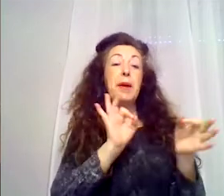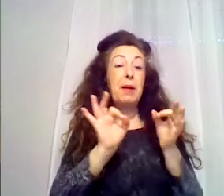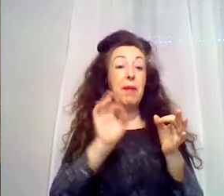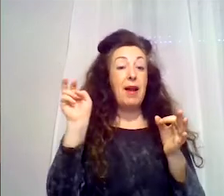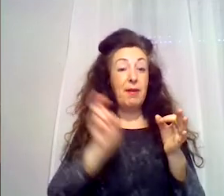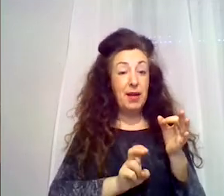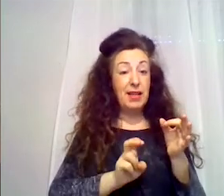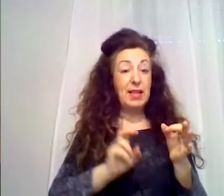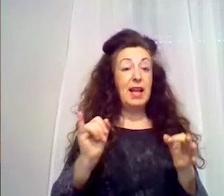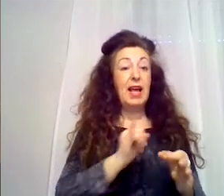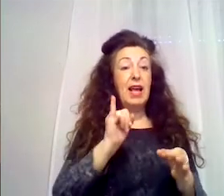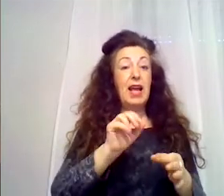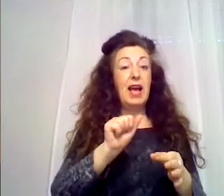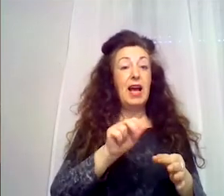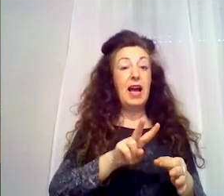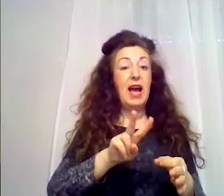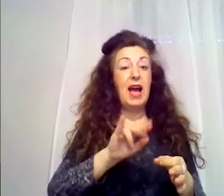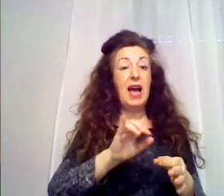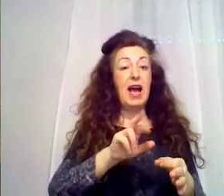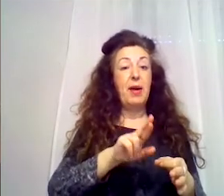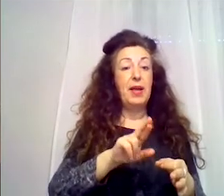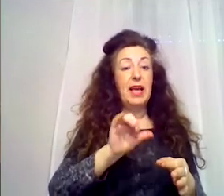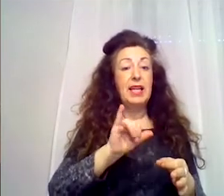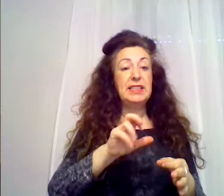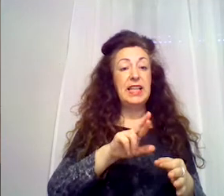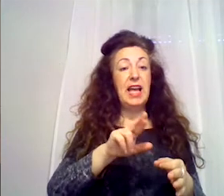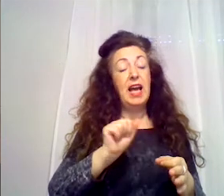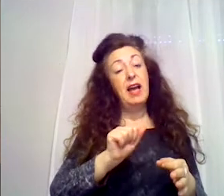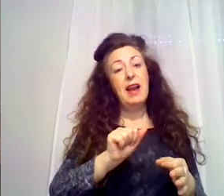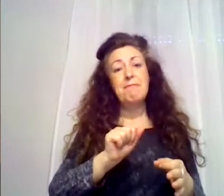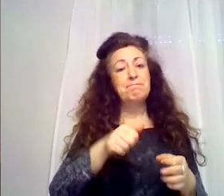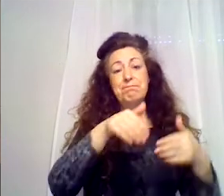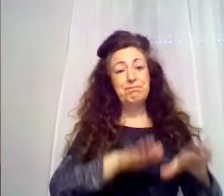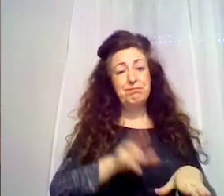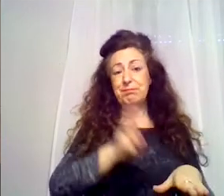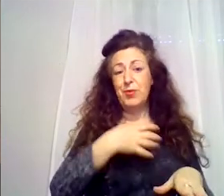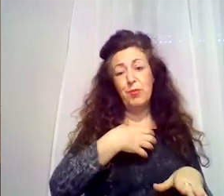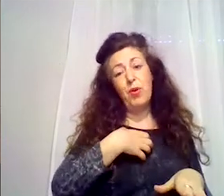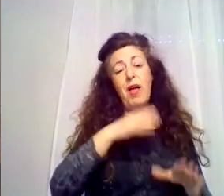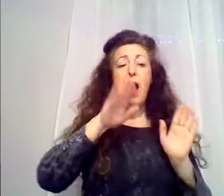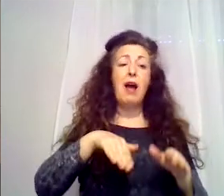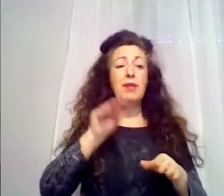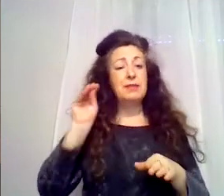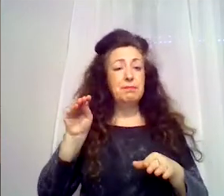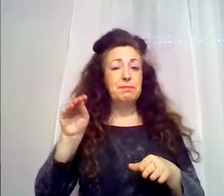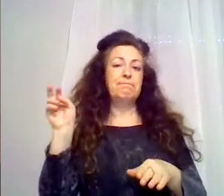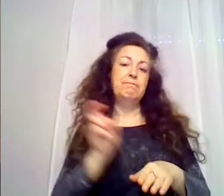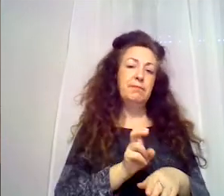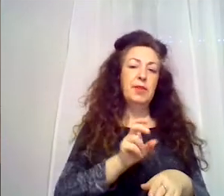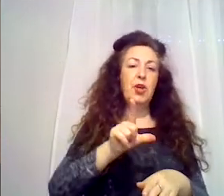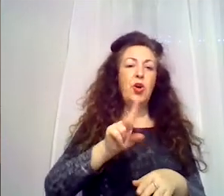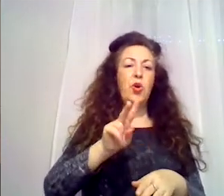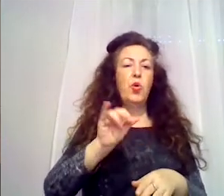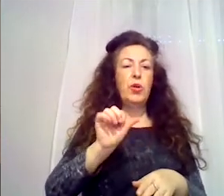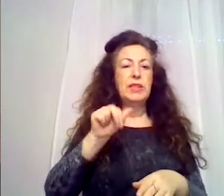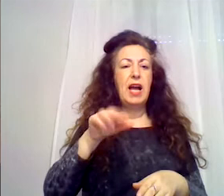le estoy reconocido por eso, de sustituir a Javier Sierra, que no podía participar en la sesión de hoy, y ha tenido la amabilidad, como digo, Luis